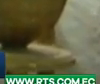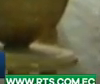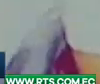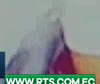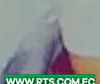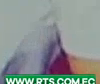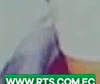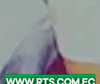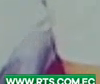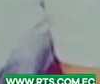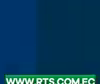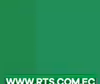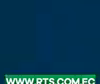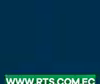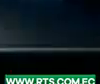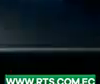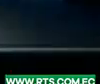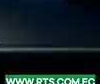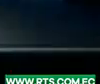padrastro.